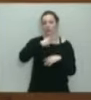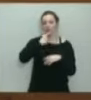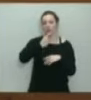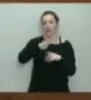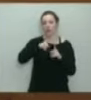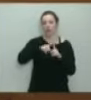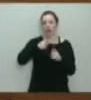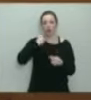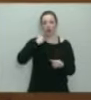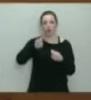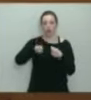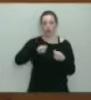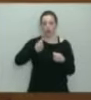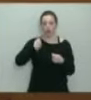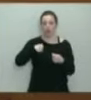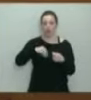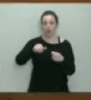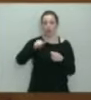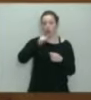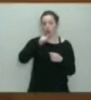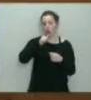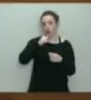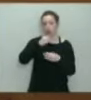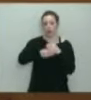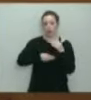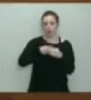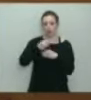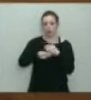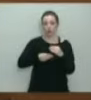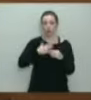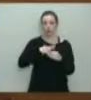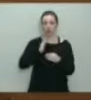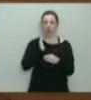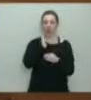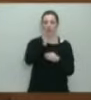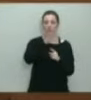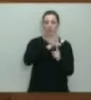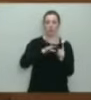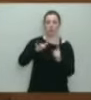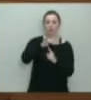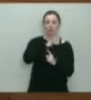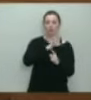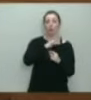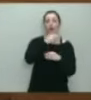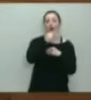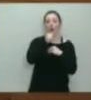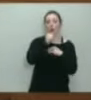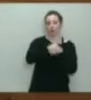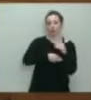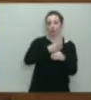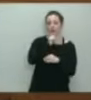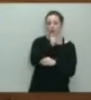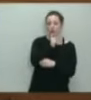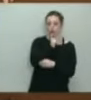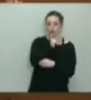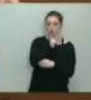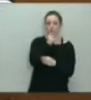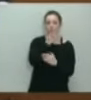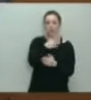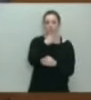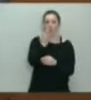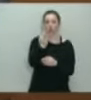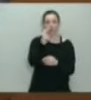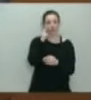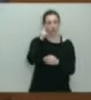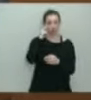moderar el uso, el consumo o los efectos que pueda generar en el medio ambiente los usos y consumos del agua, hay que reconocer